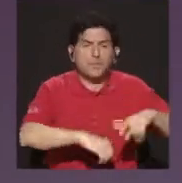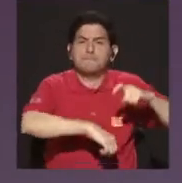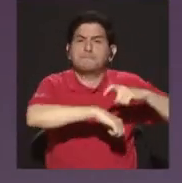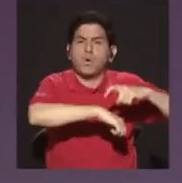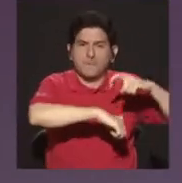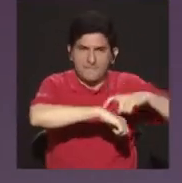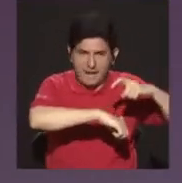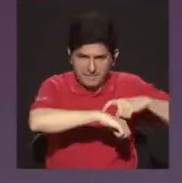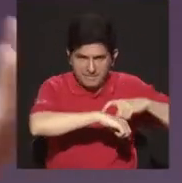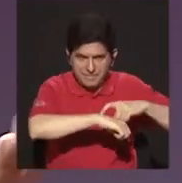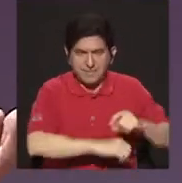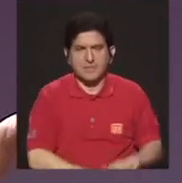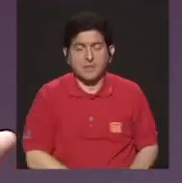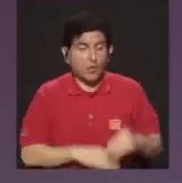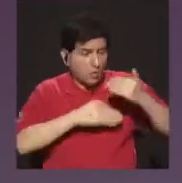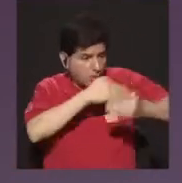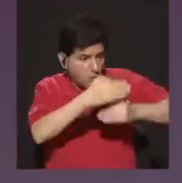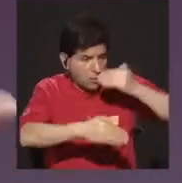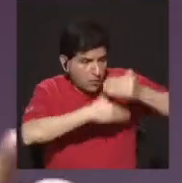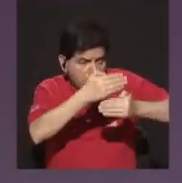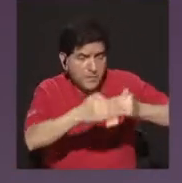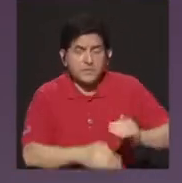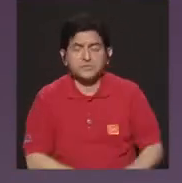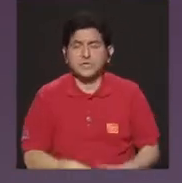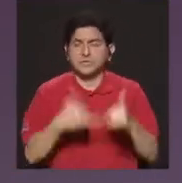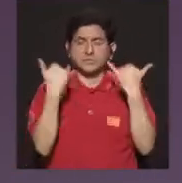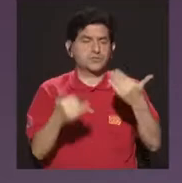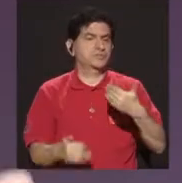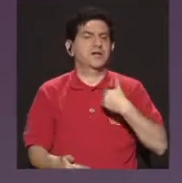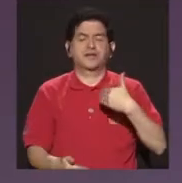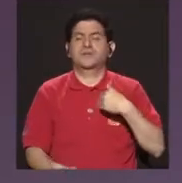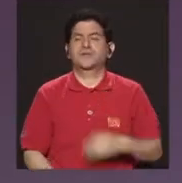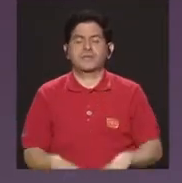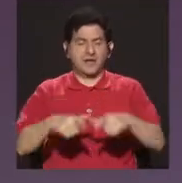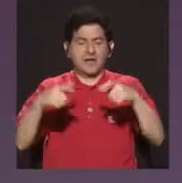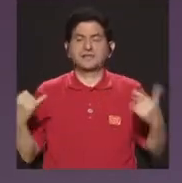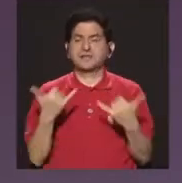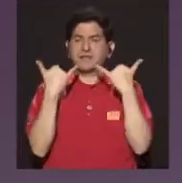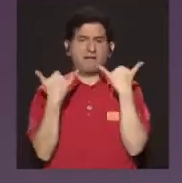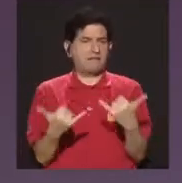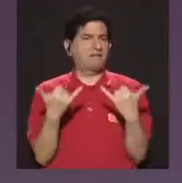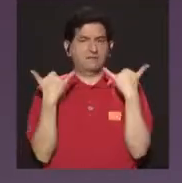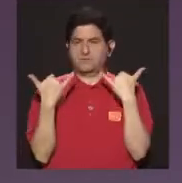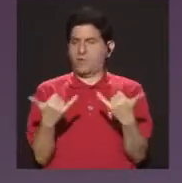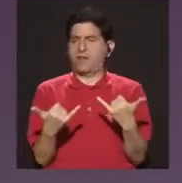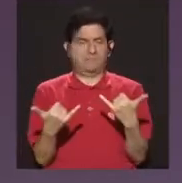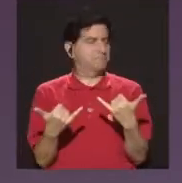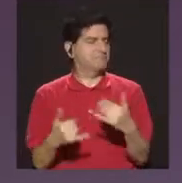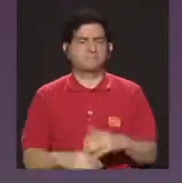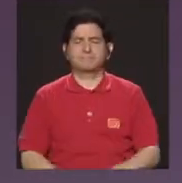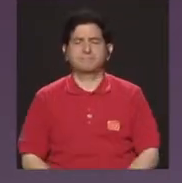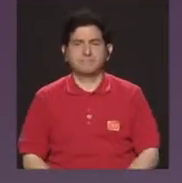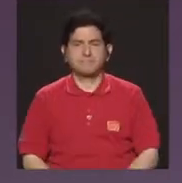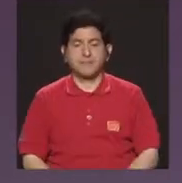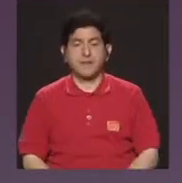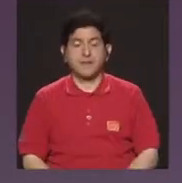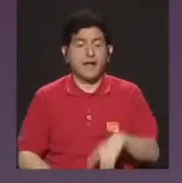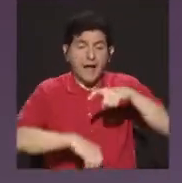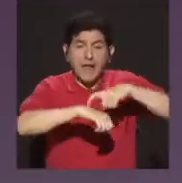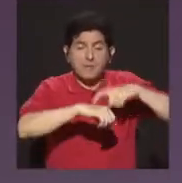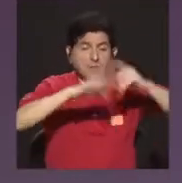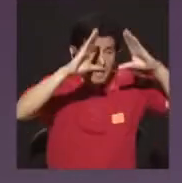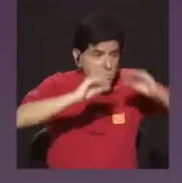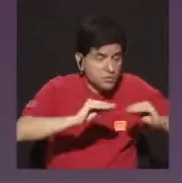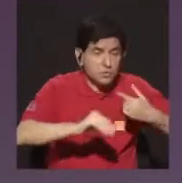momento dentro de todo este proceso en el que dejamos de recibir las señales que tenemos ahora entonces si llegado el apagón